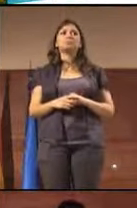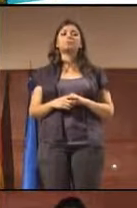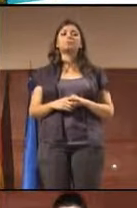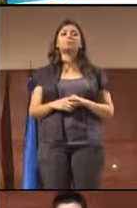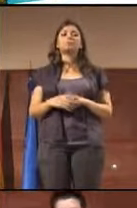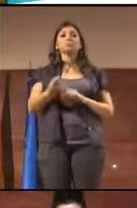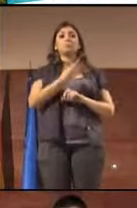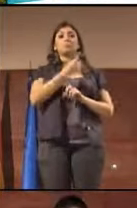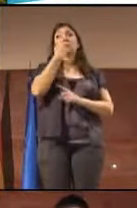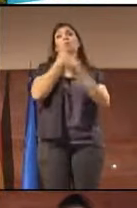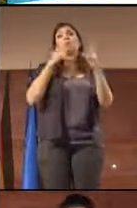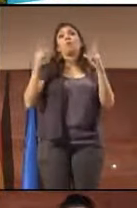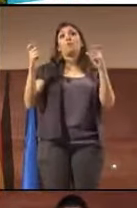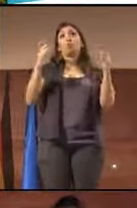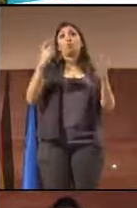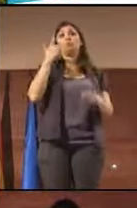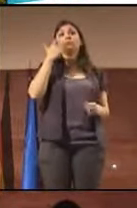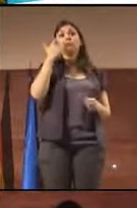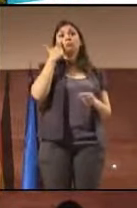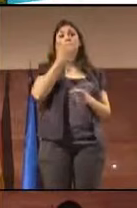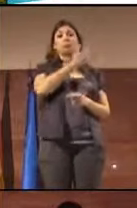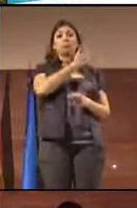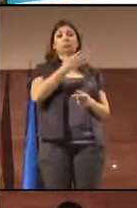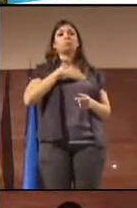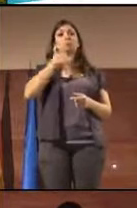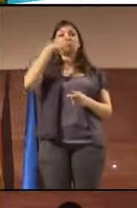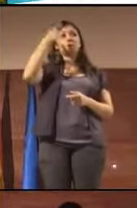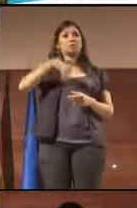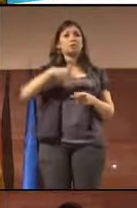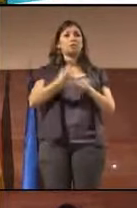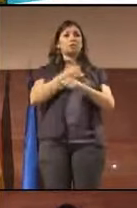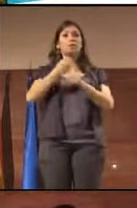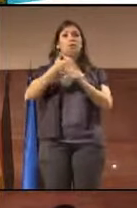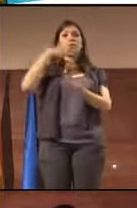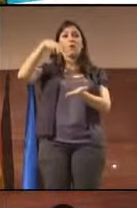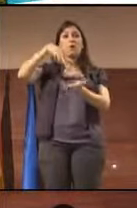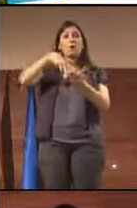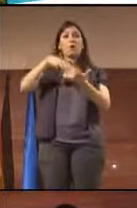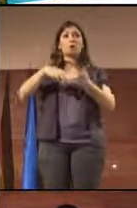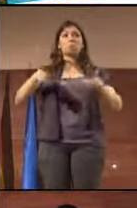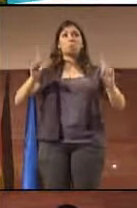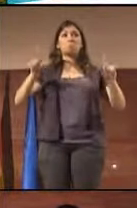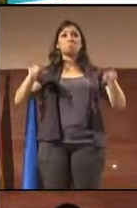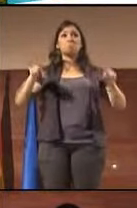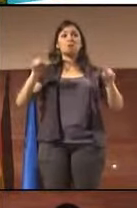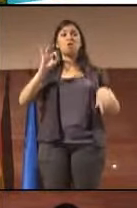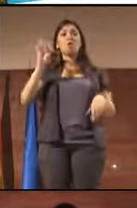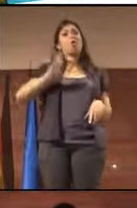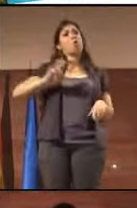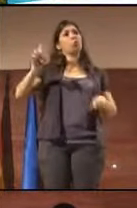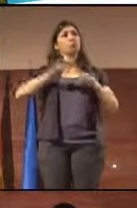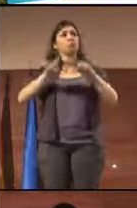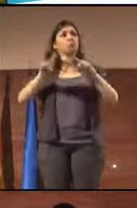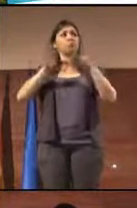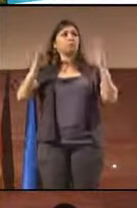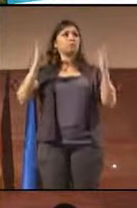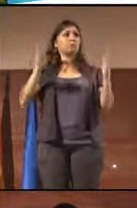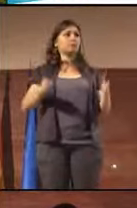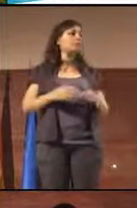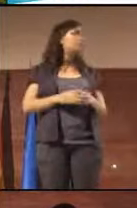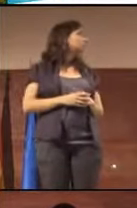Aquí os he puesto alguna foto, como veis, pues ahí tenemos a una persona trabajando de pie, tenemos otro tipo de mesas,